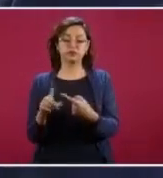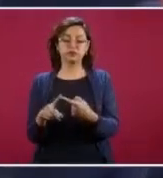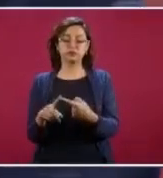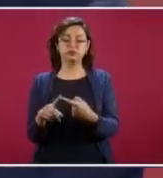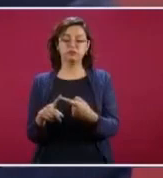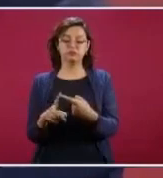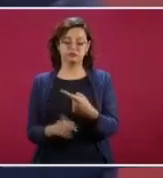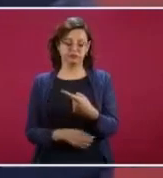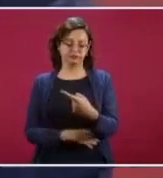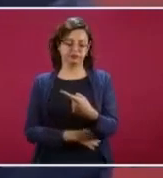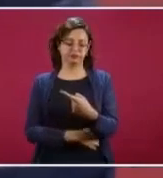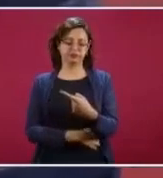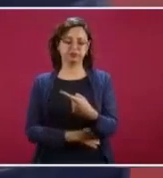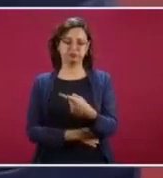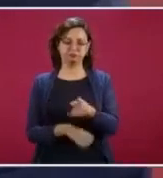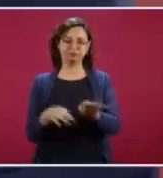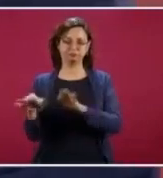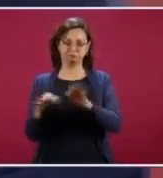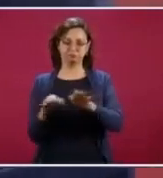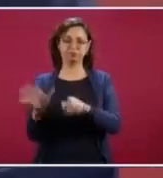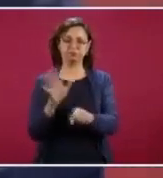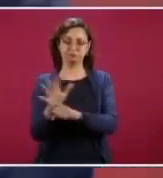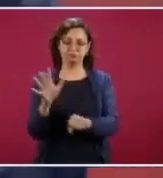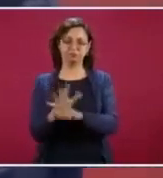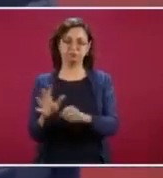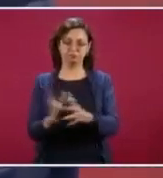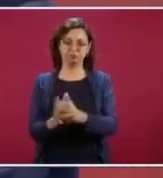consideramos que suficientes,